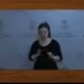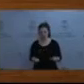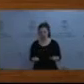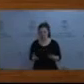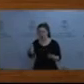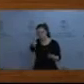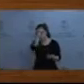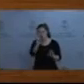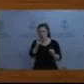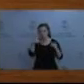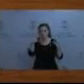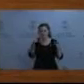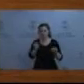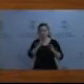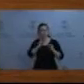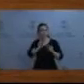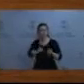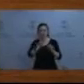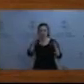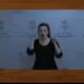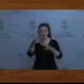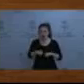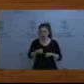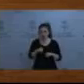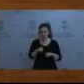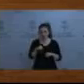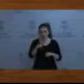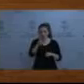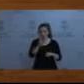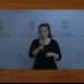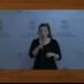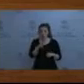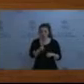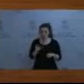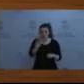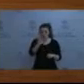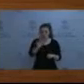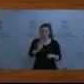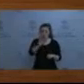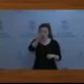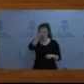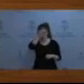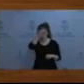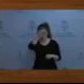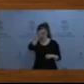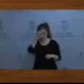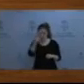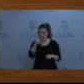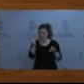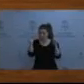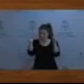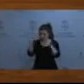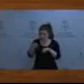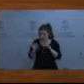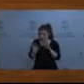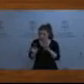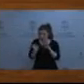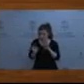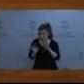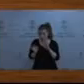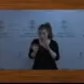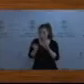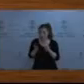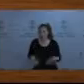del rechazo al acuerdo entre la Unión y Turquía. Miren, ese acuerdo es el que está